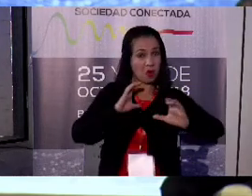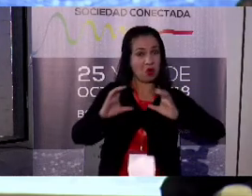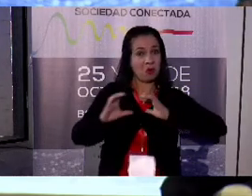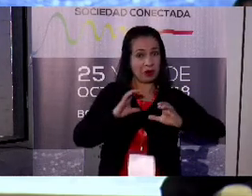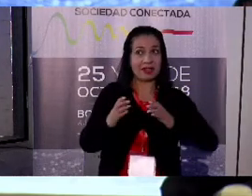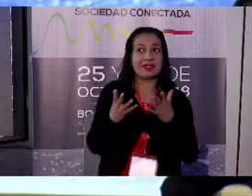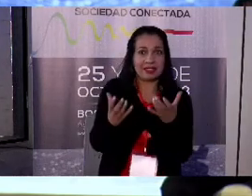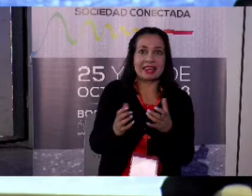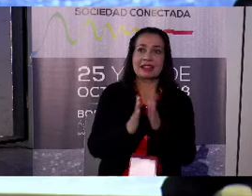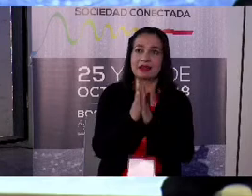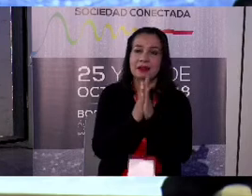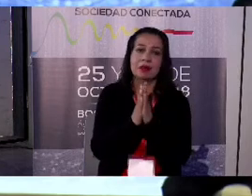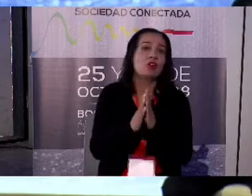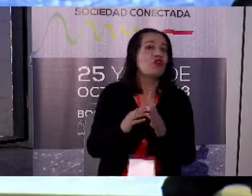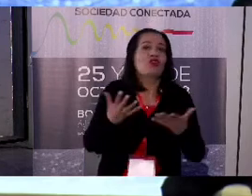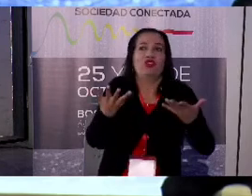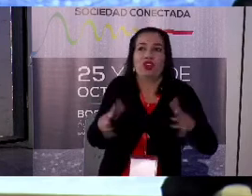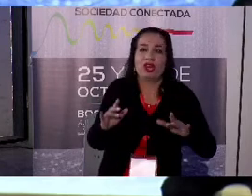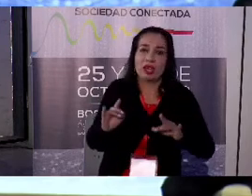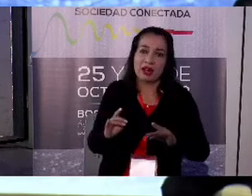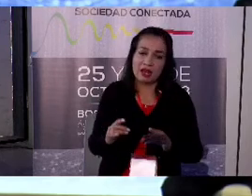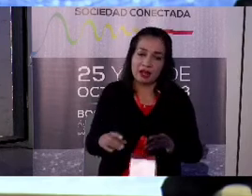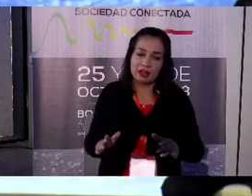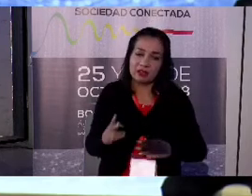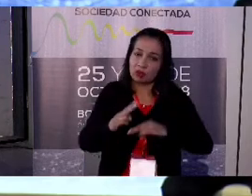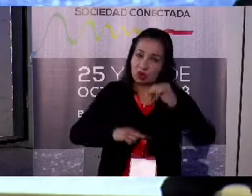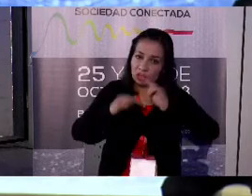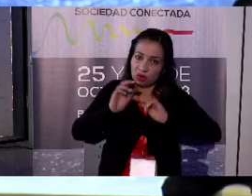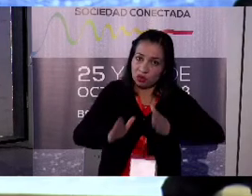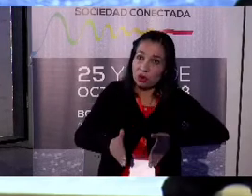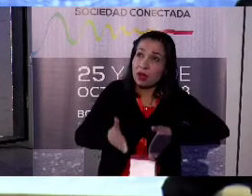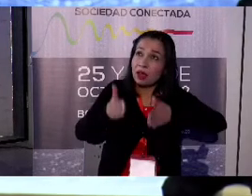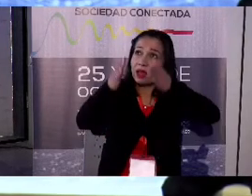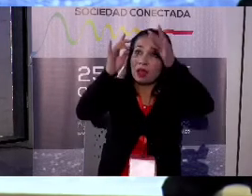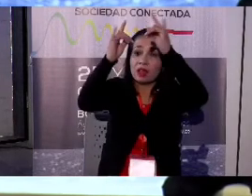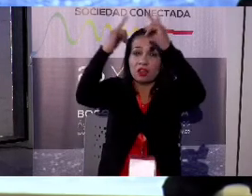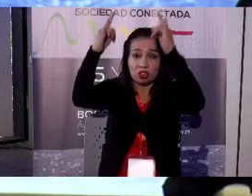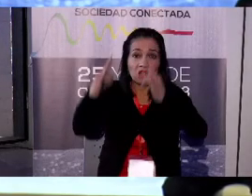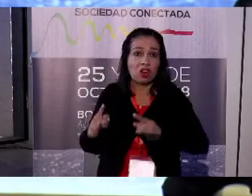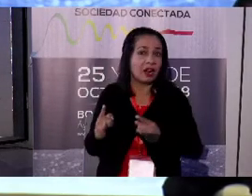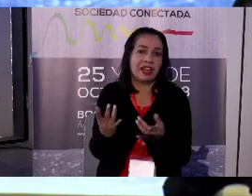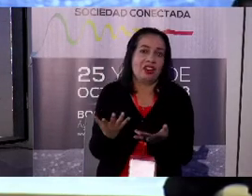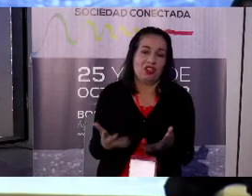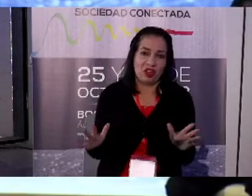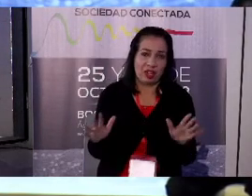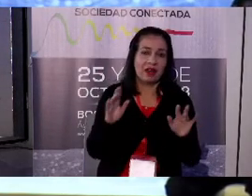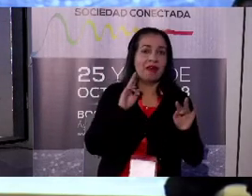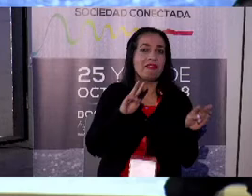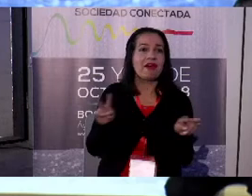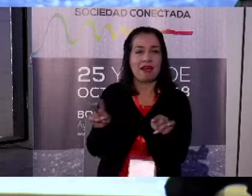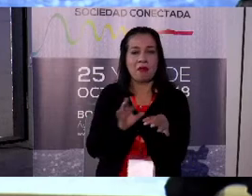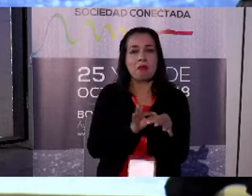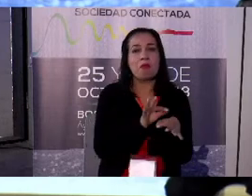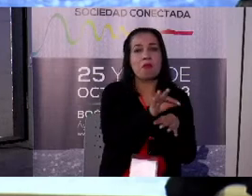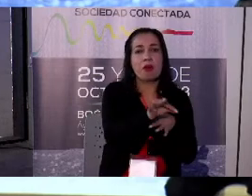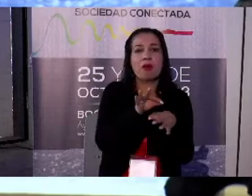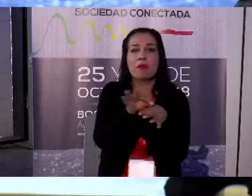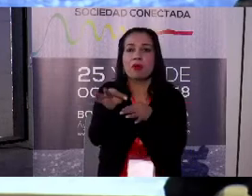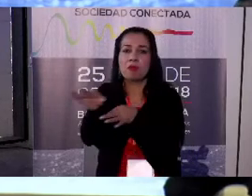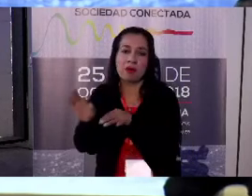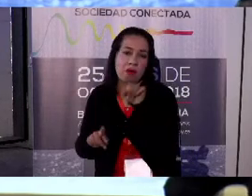torre cerca de su hogar y eso eso pues algunas municipalidades lo hemos visto incluso lo hemos